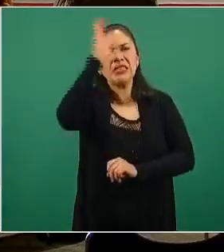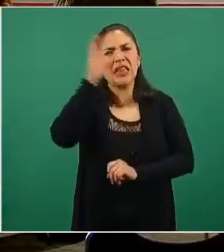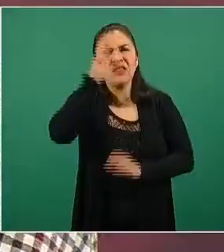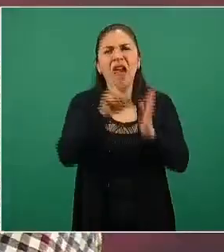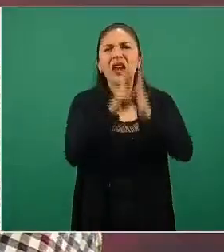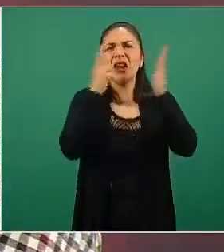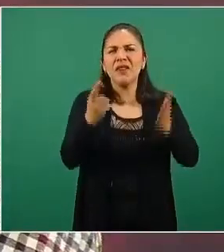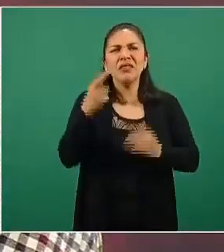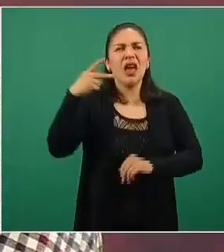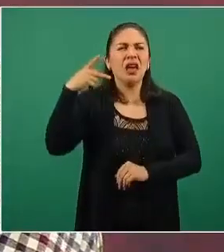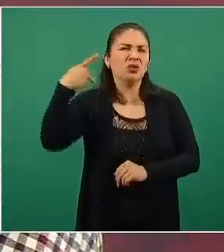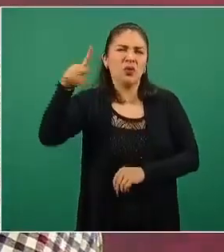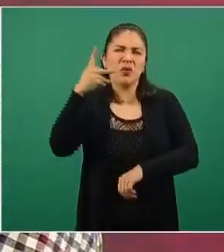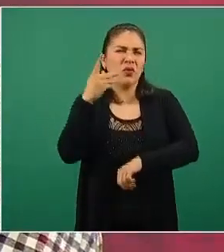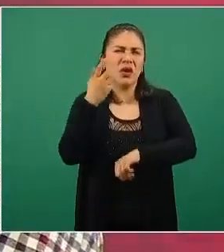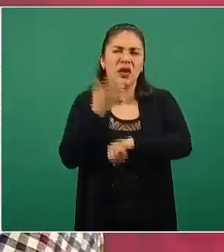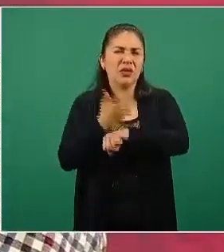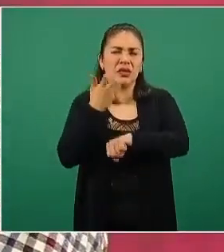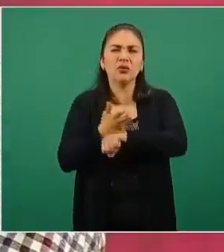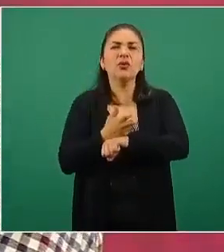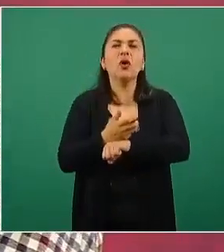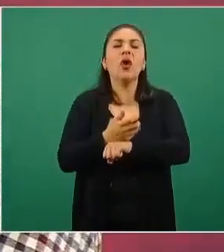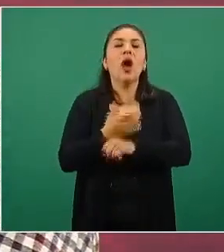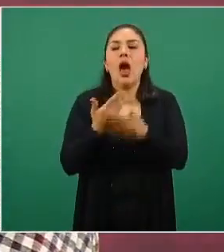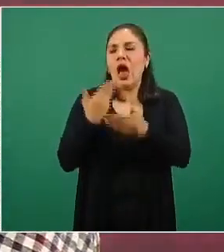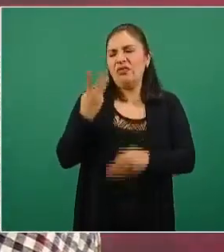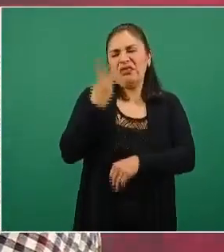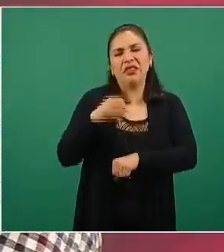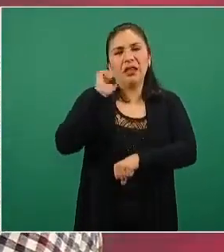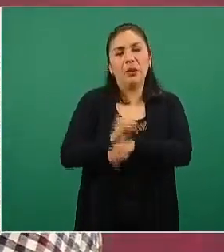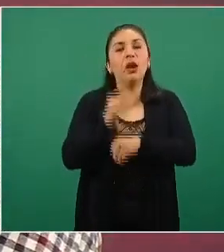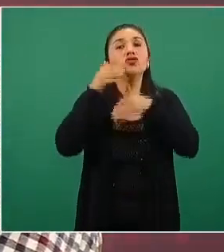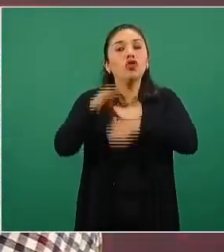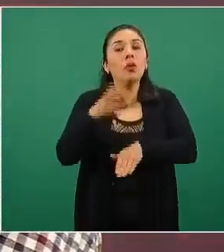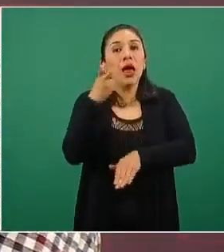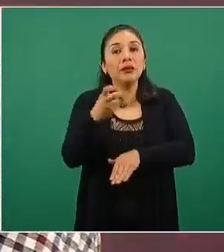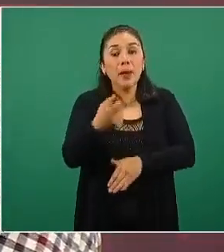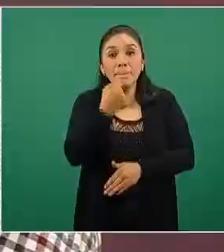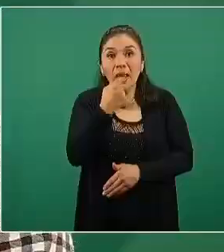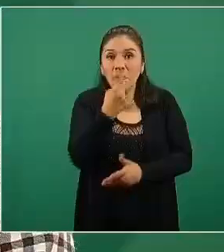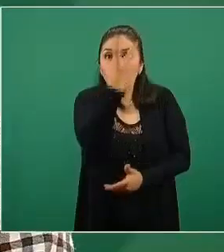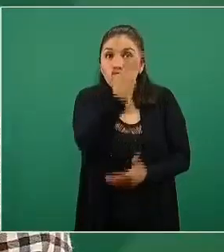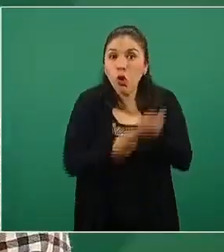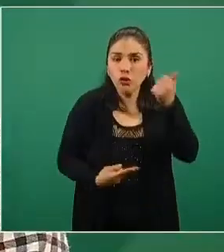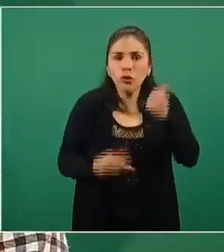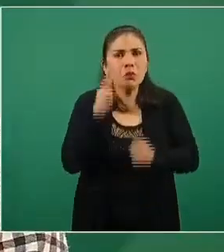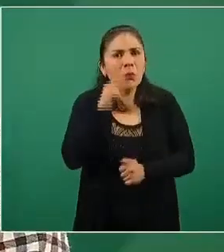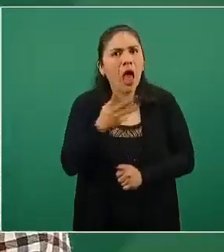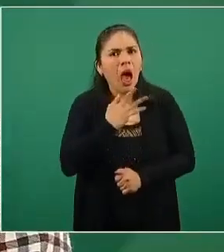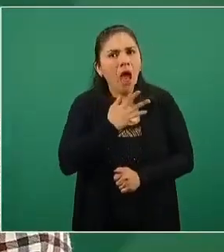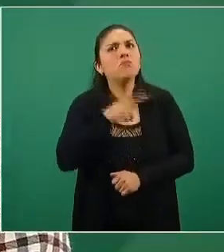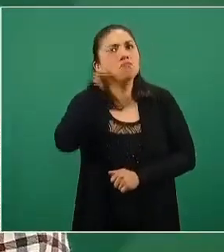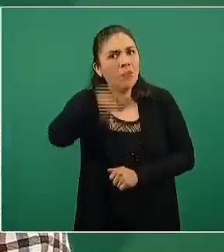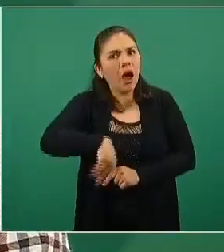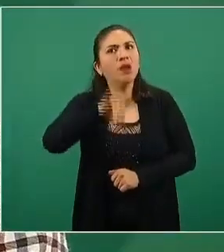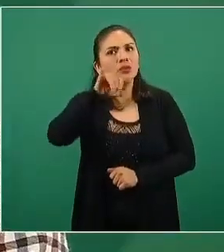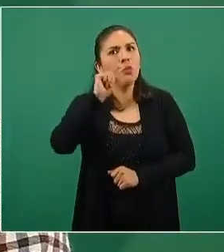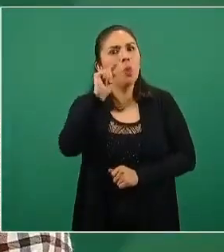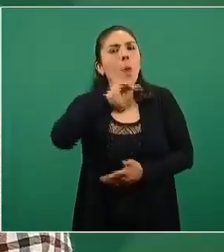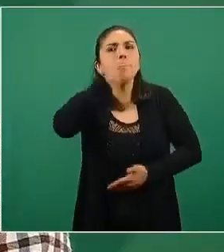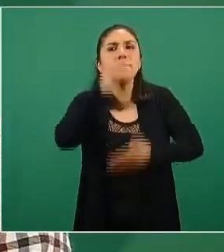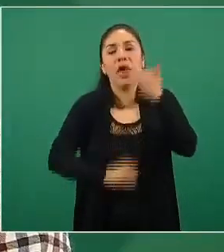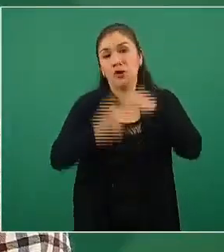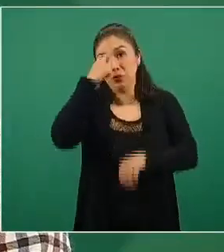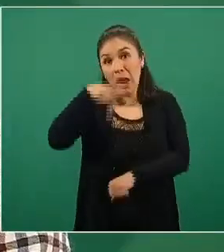England Journal of Medicine hace unas 3 semanas sobre el efecto de esta combinación. Se encontró que hay una reducción sustancial